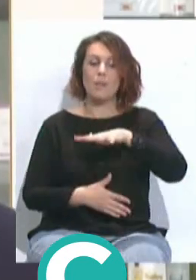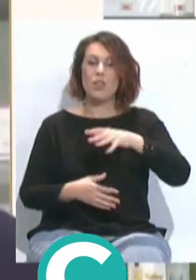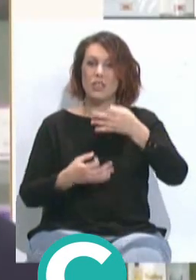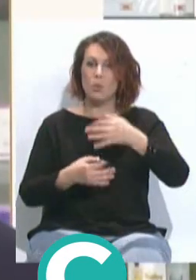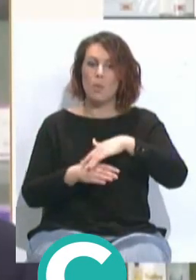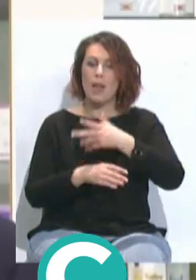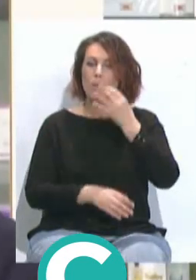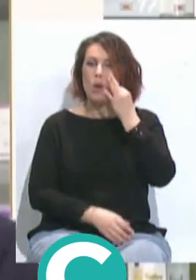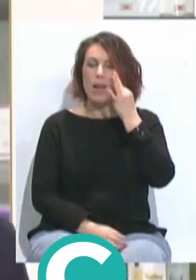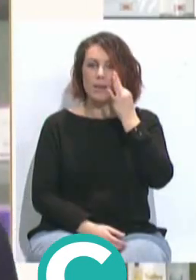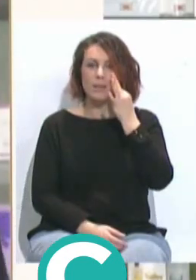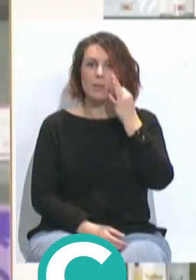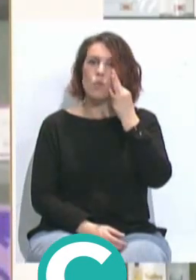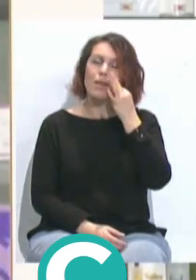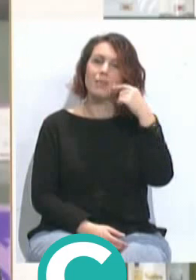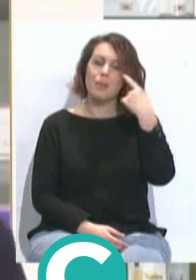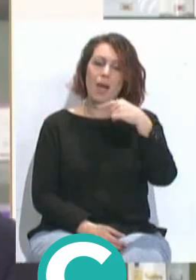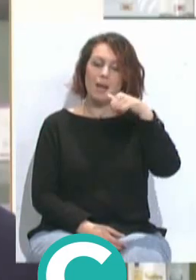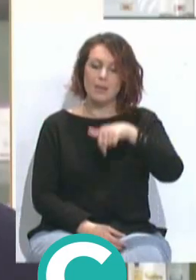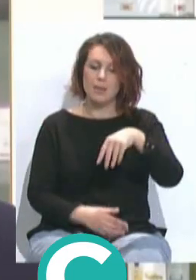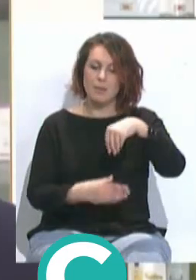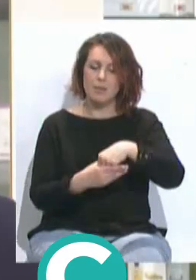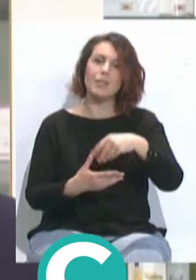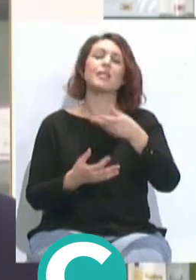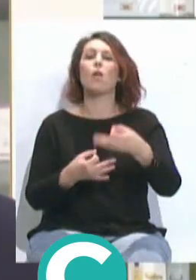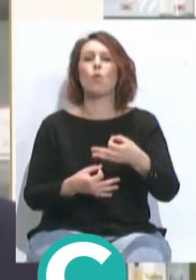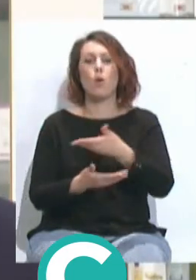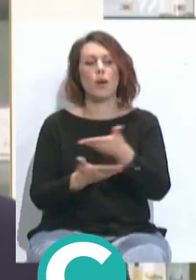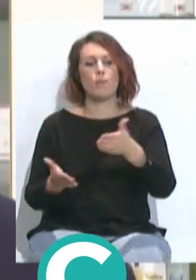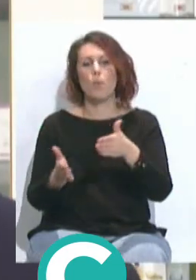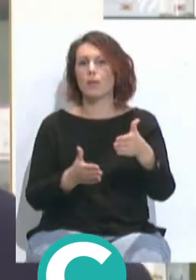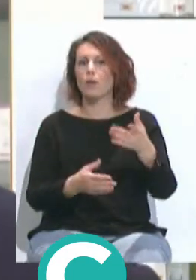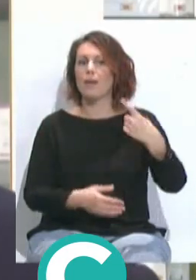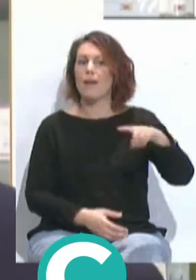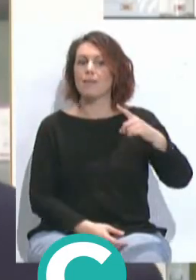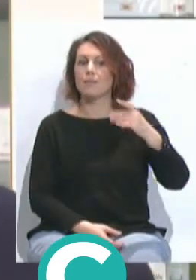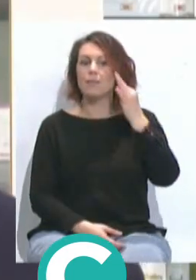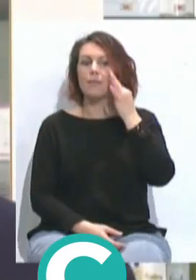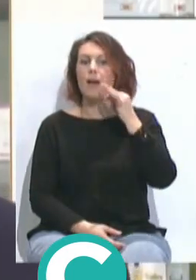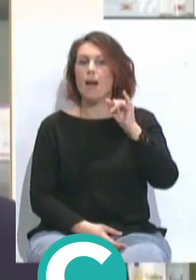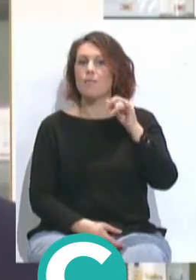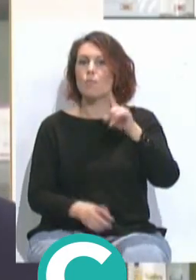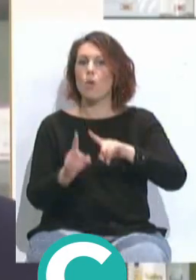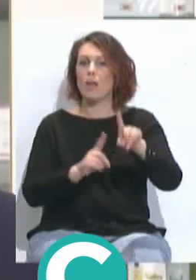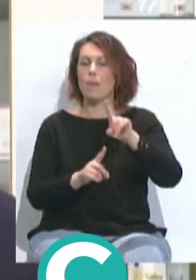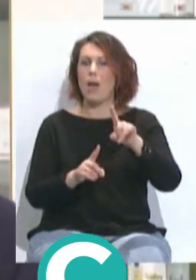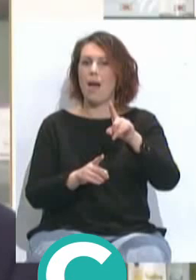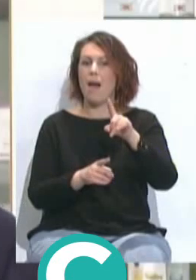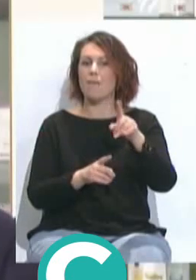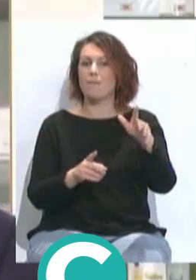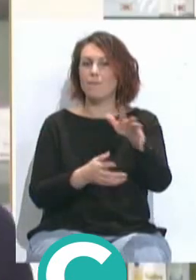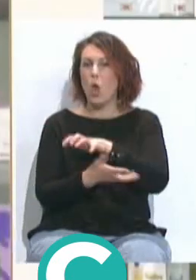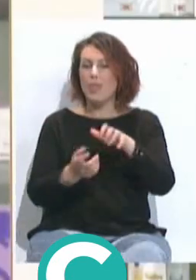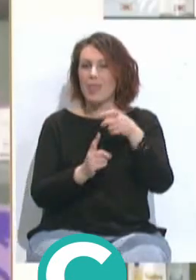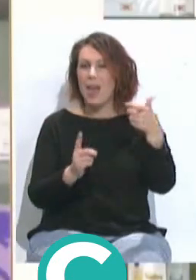espacios seguros para las mujeres que las mujeres sepan que aquí están seguras que en cualquier momento que ellas tengan cualquier tipo de problemas de violencia de